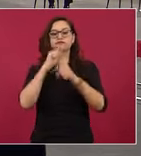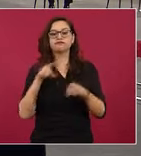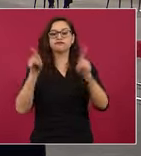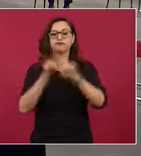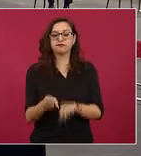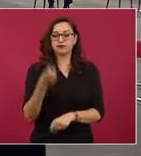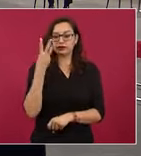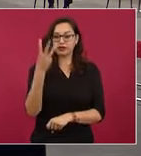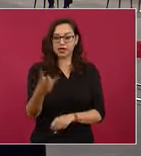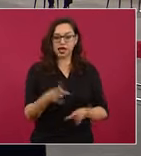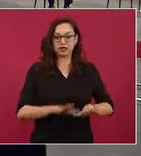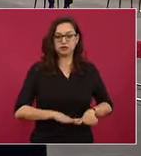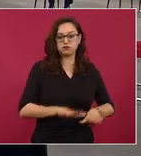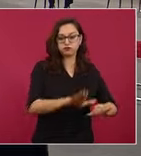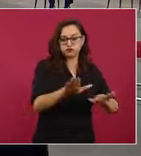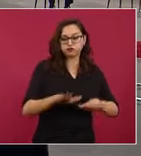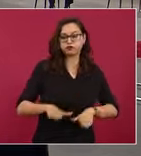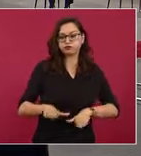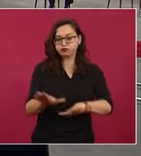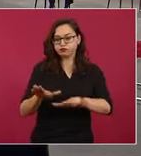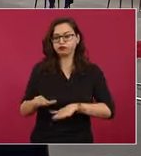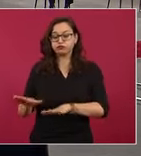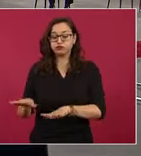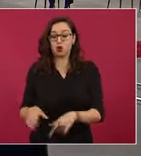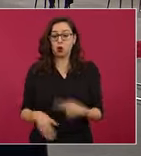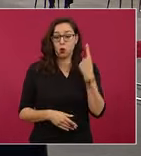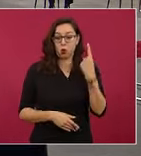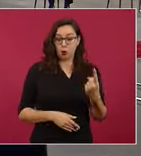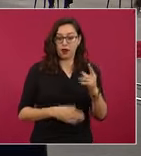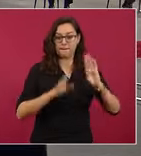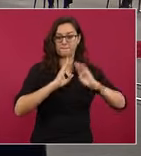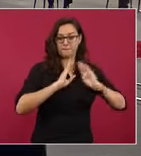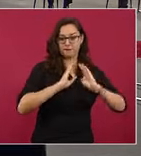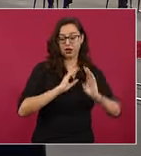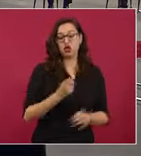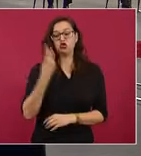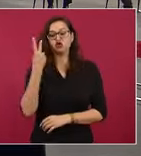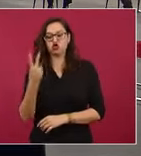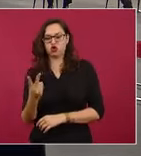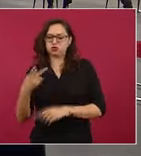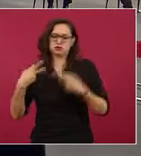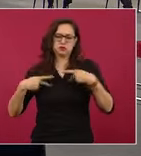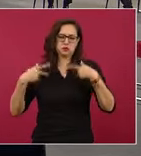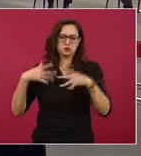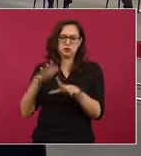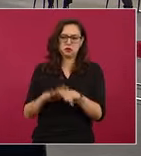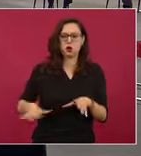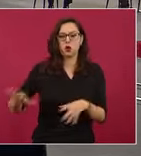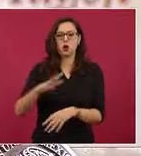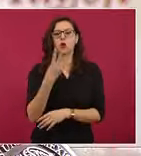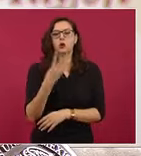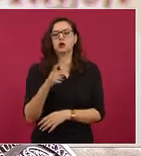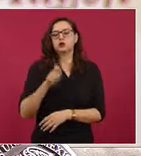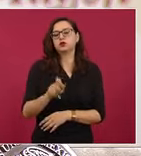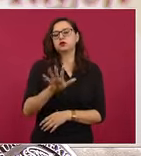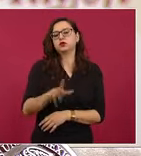última generación, una militar y dos civiles de 4.5 kilómetros de